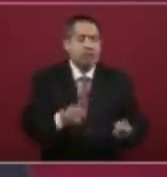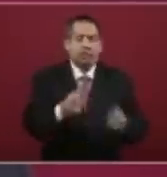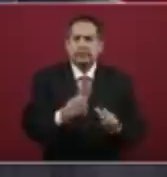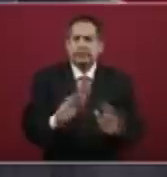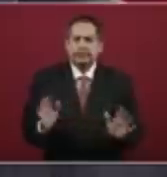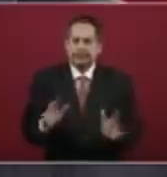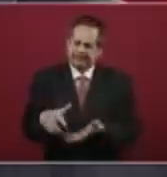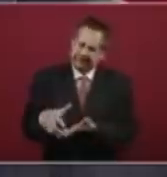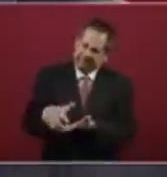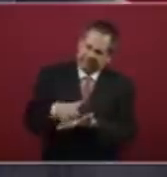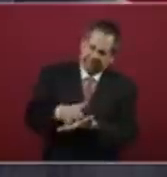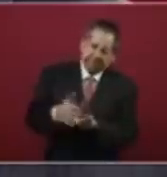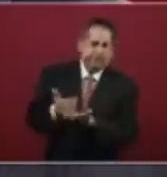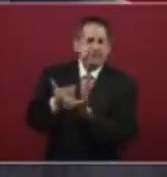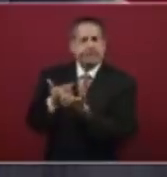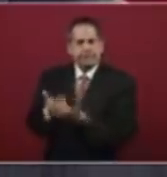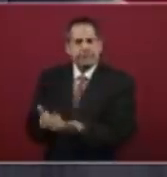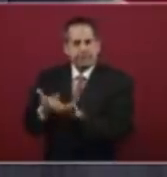porque